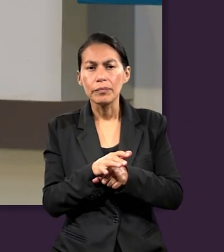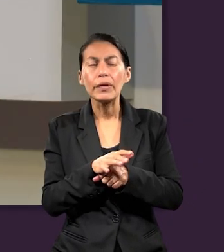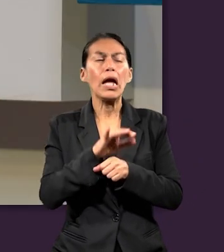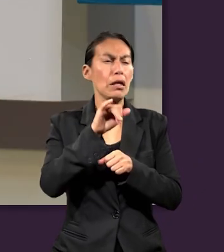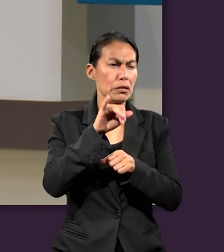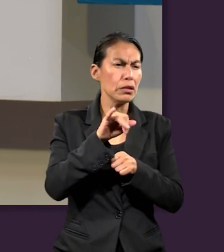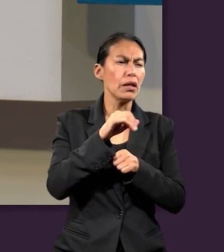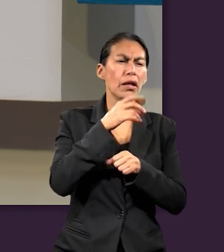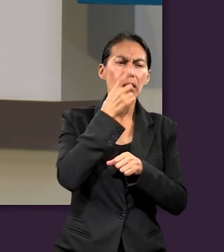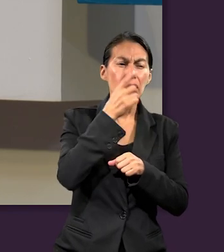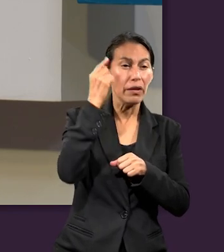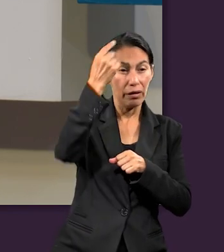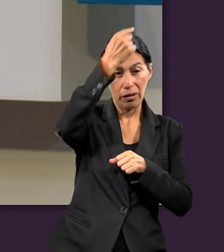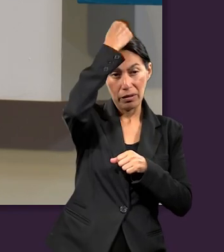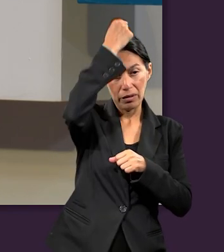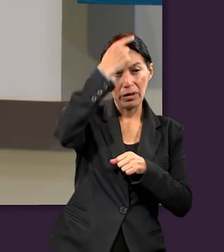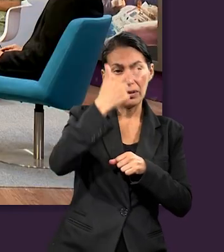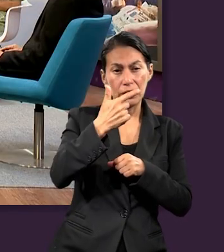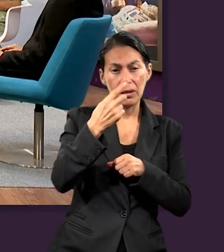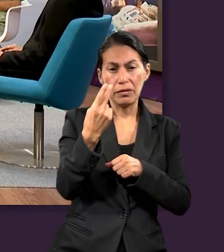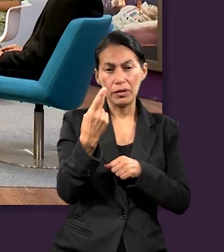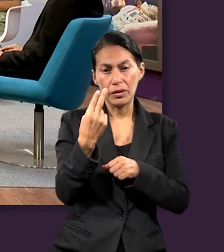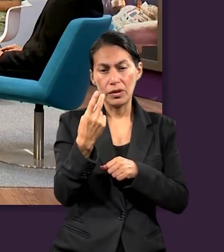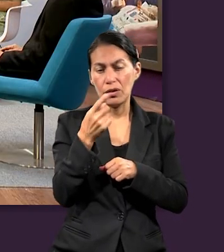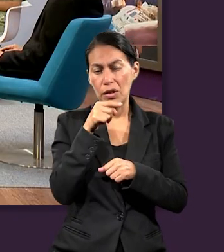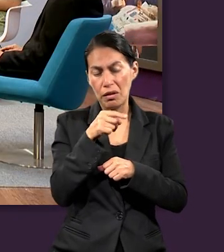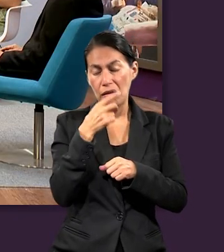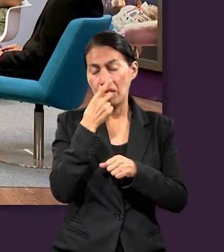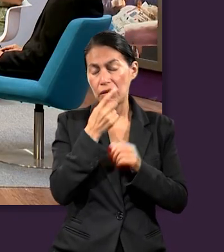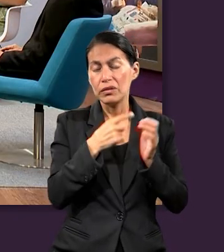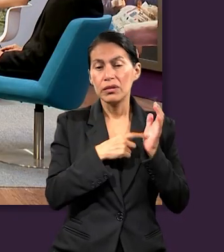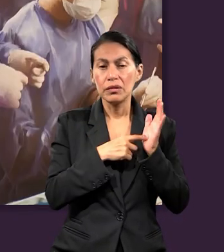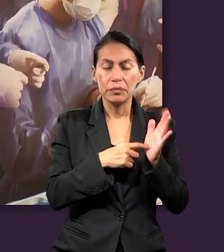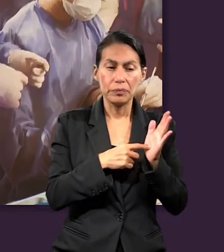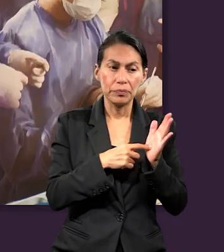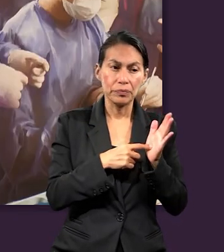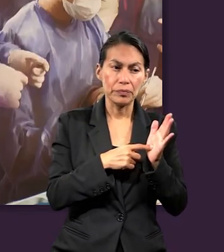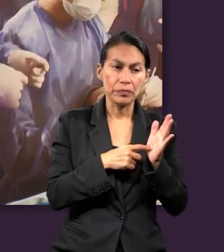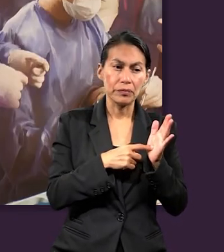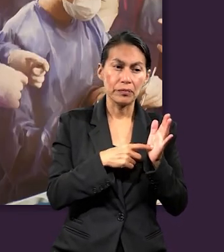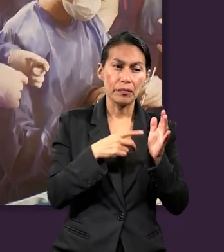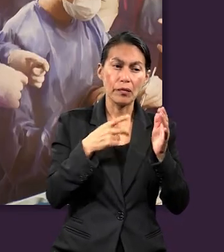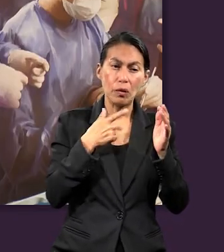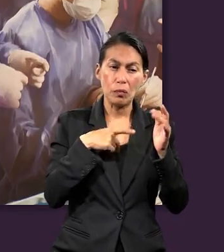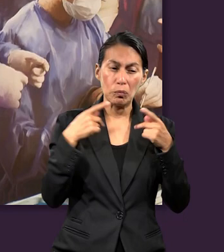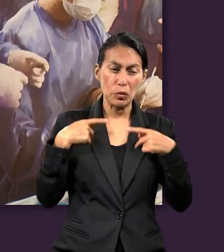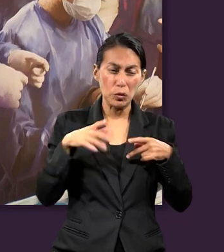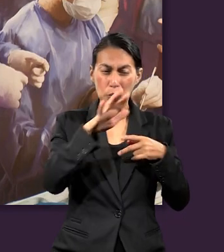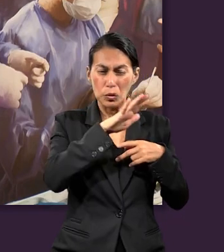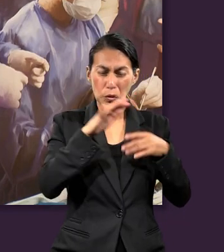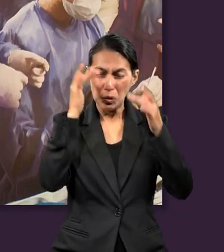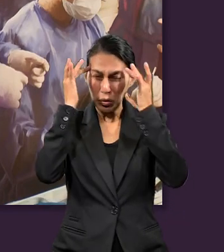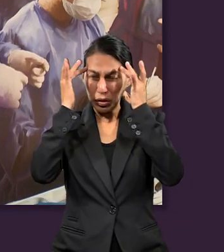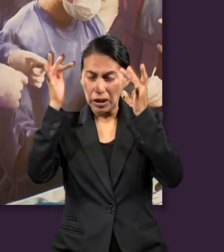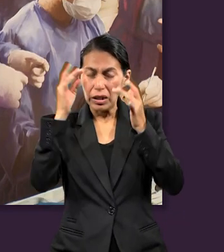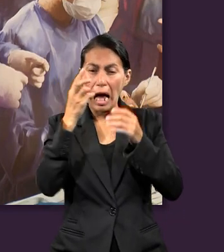del mismo periodo Cuál es la otra expresión se acuerdan Sí en Daniel 725 menciona